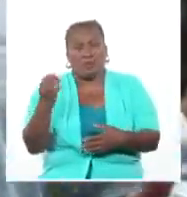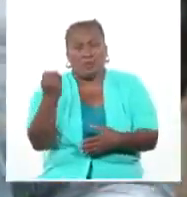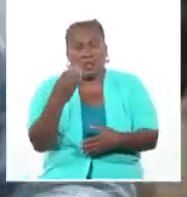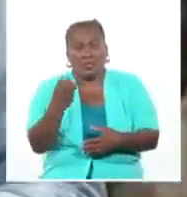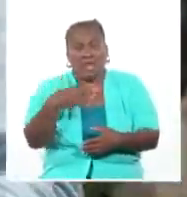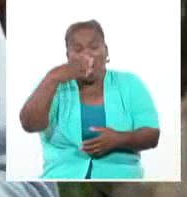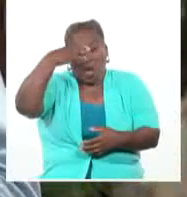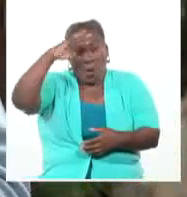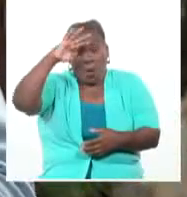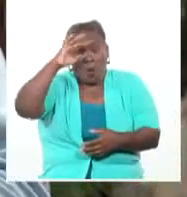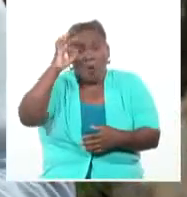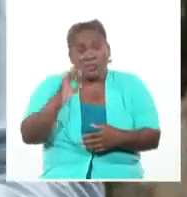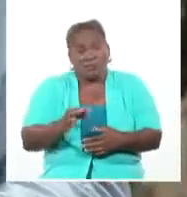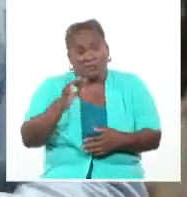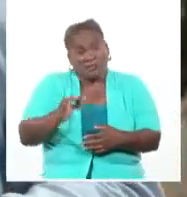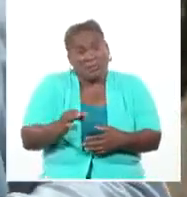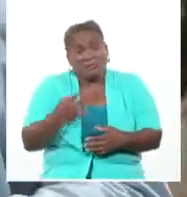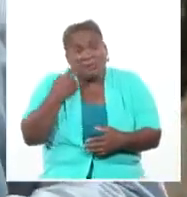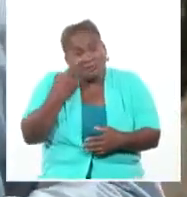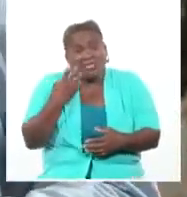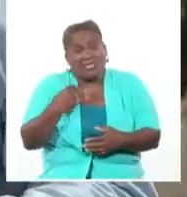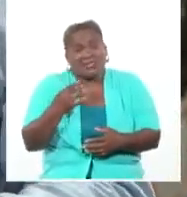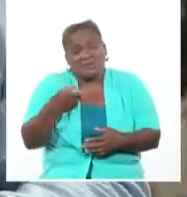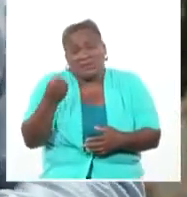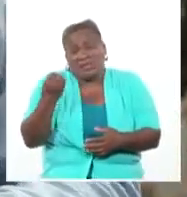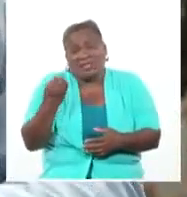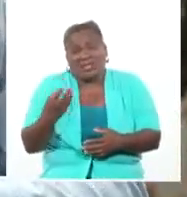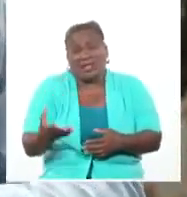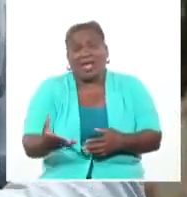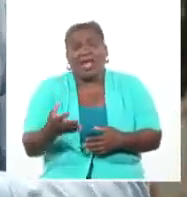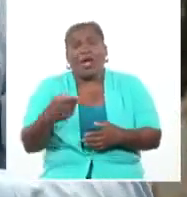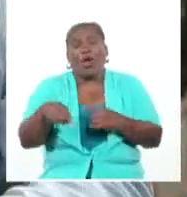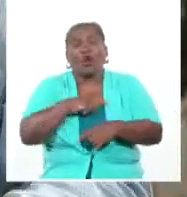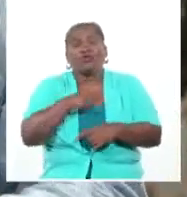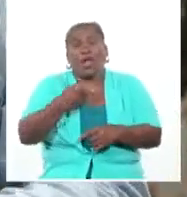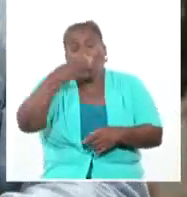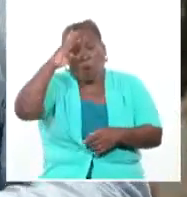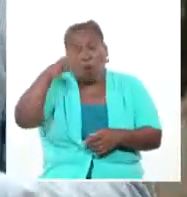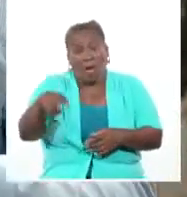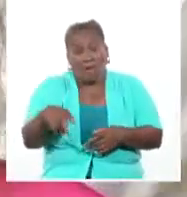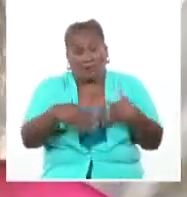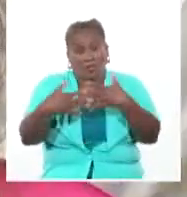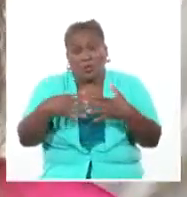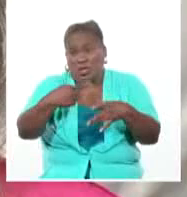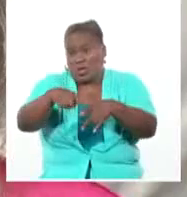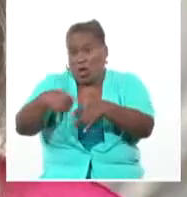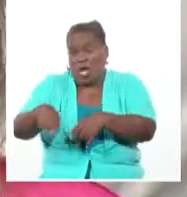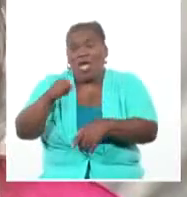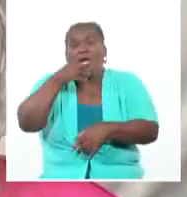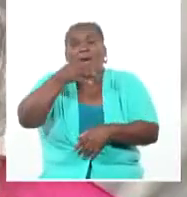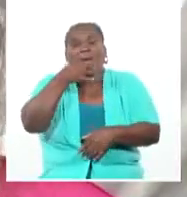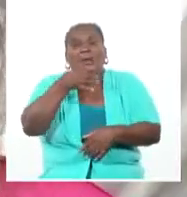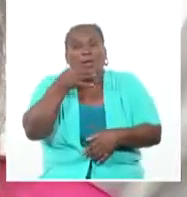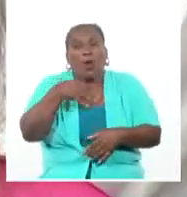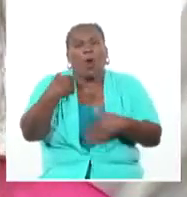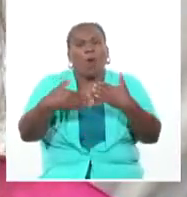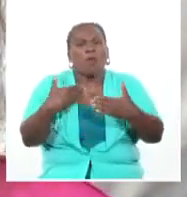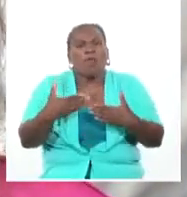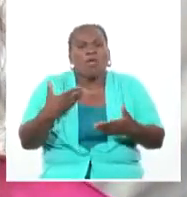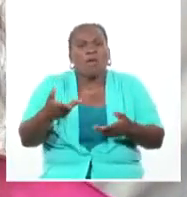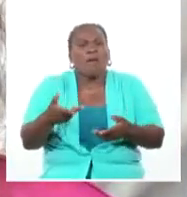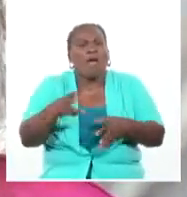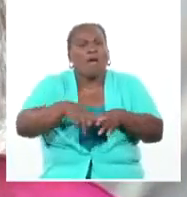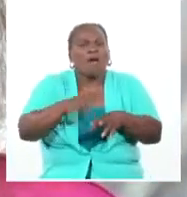ha sido blanco muchas veces. En ese sentido, comentó la acusación sobre los supuestos ataques sónicos en La Habana, entre